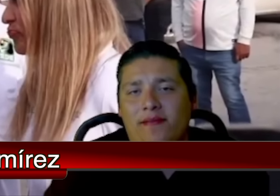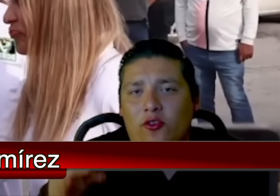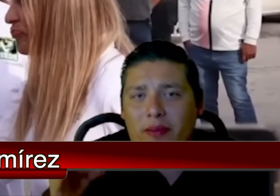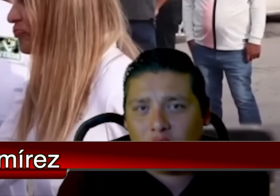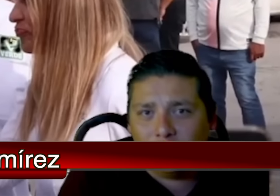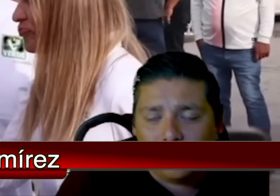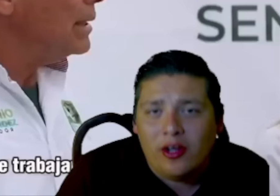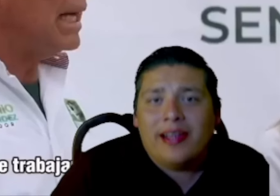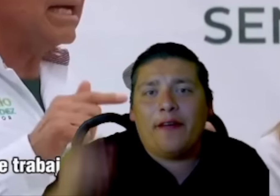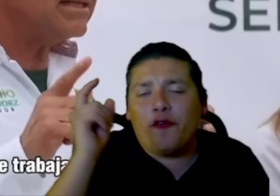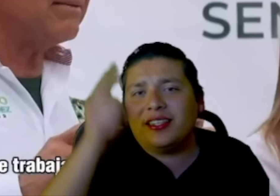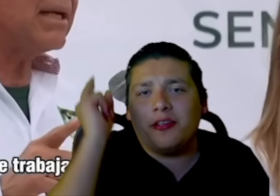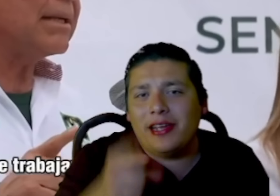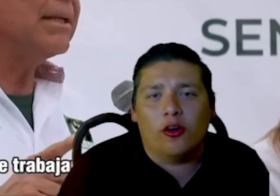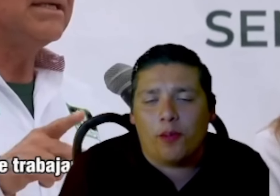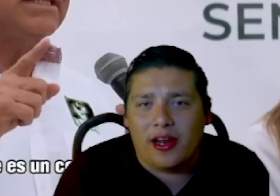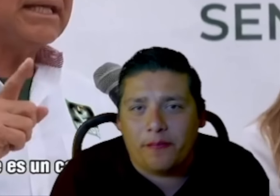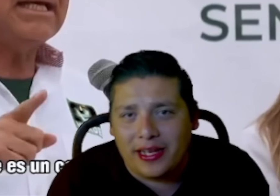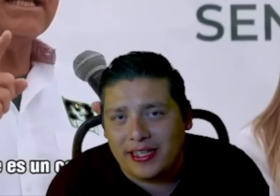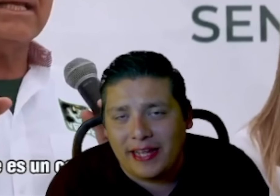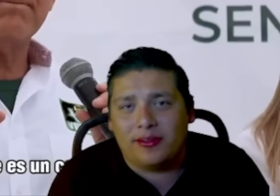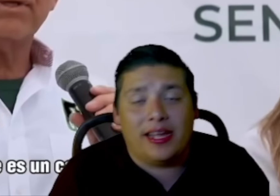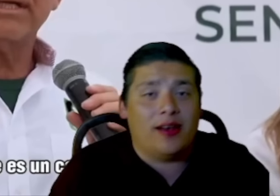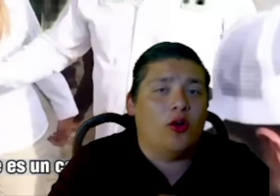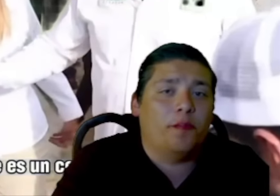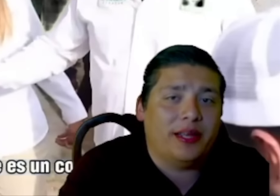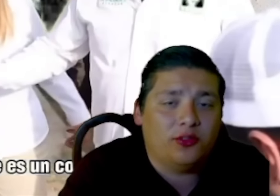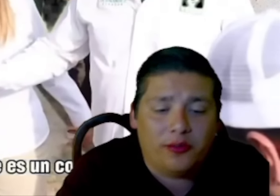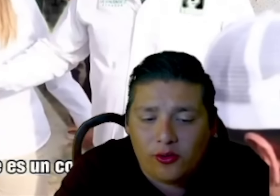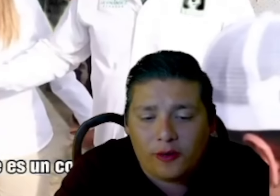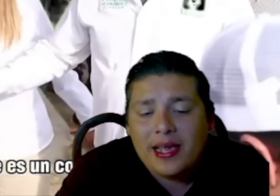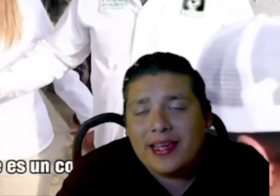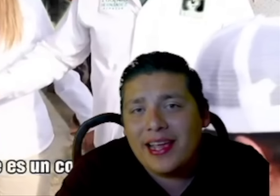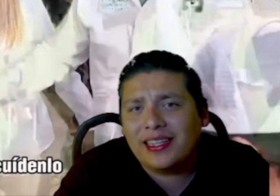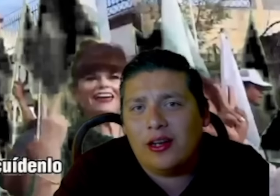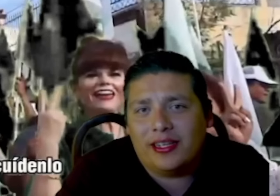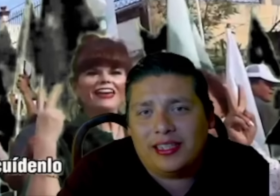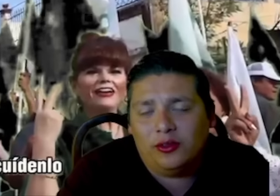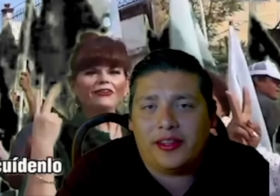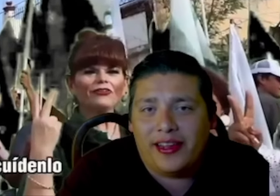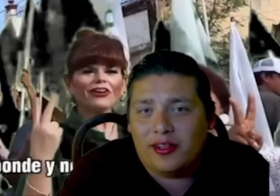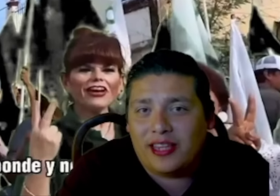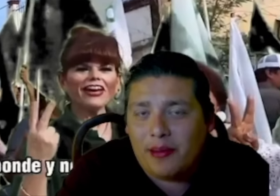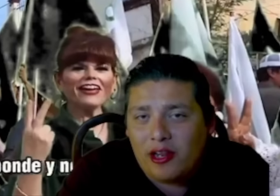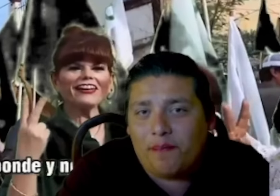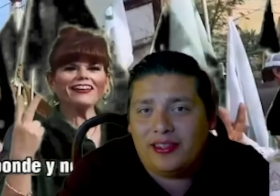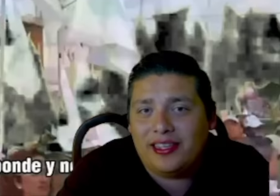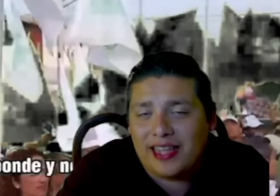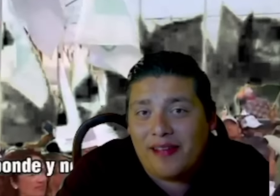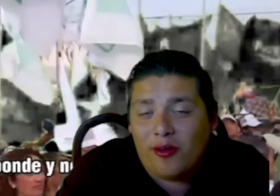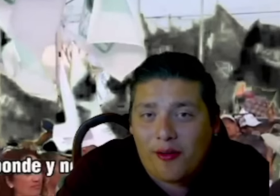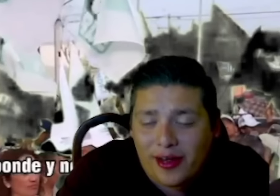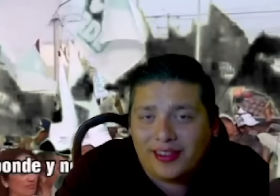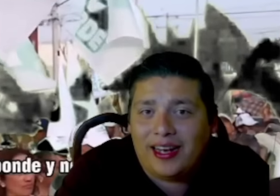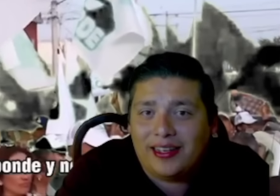este tremendo mañoso que fue exhibido por el presidente López Obrador. Y es que lo que está sucediendo en Tamaulipas